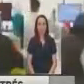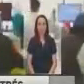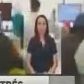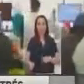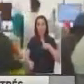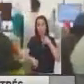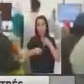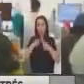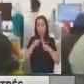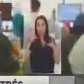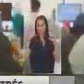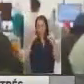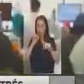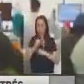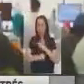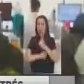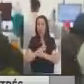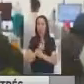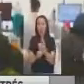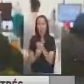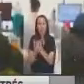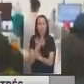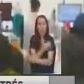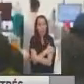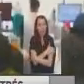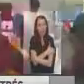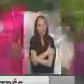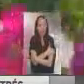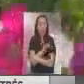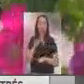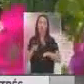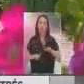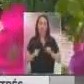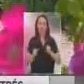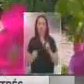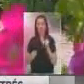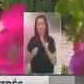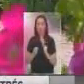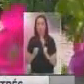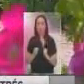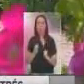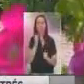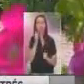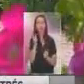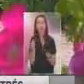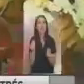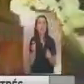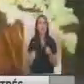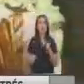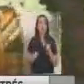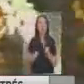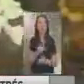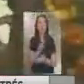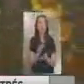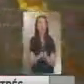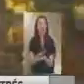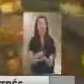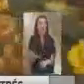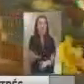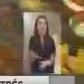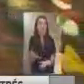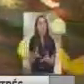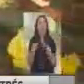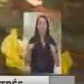La cena de Año Nuevo es un tema que a veces es estresante. ¿Y quién necesita más estrés durante las fiestas?